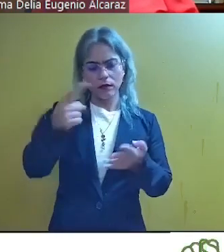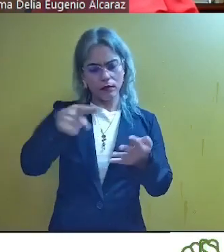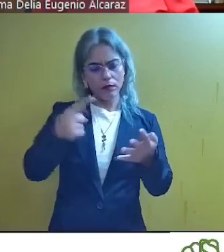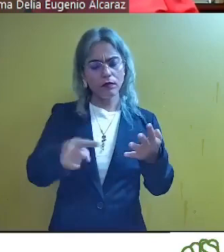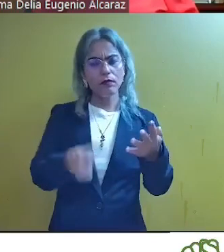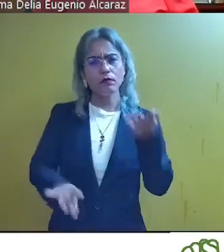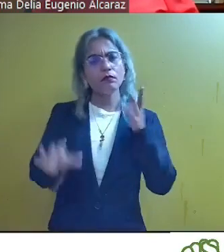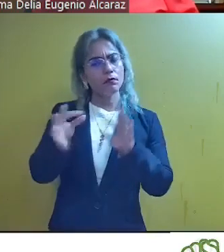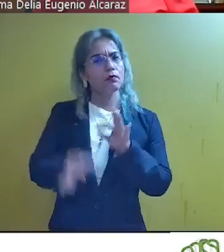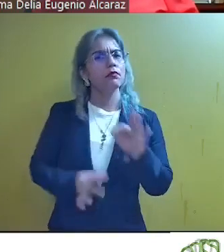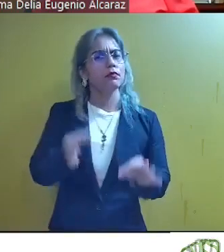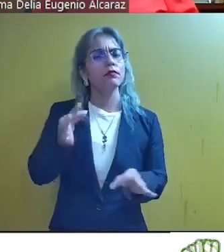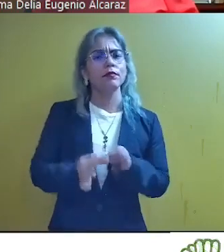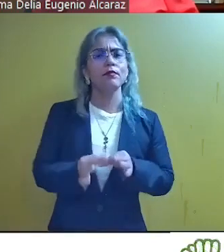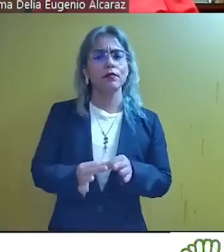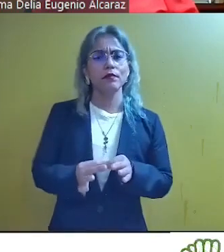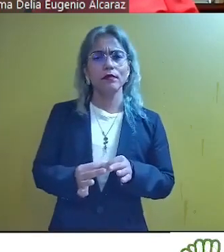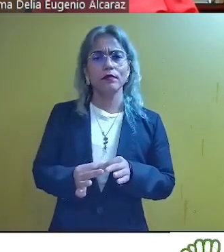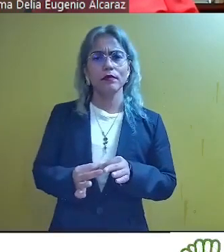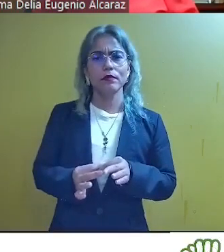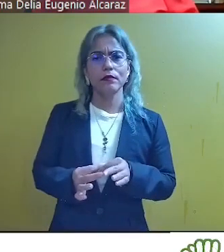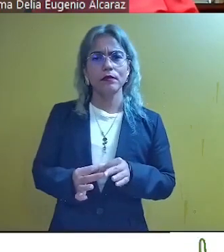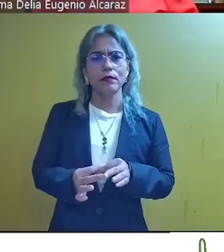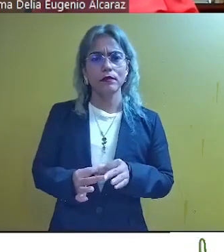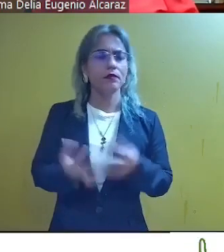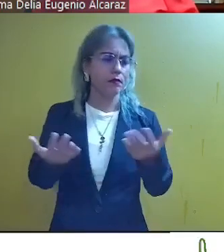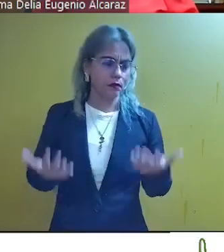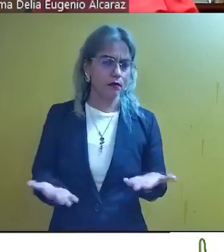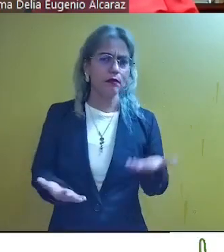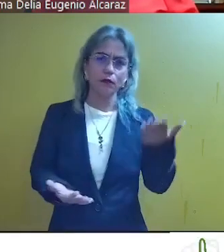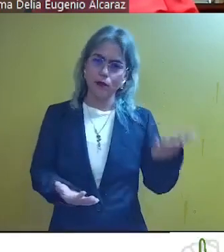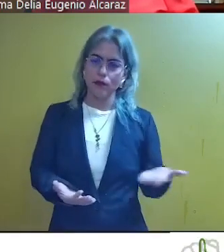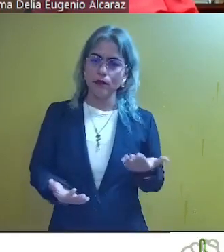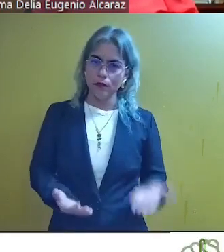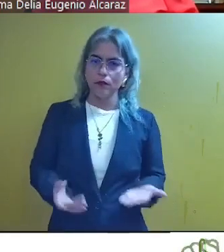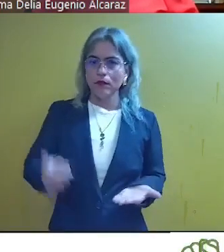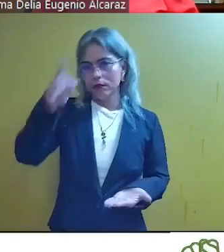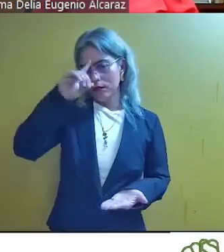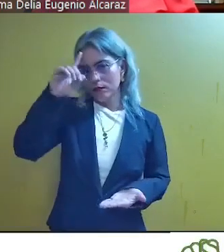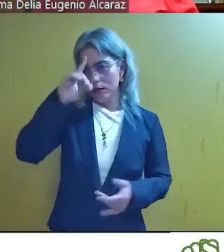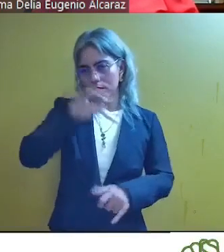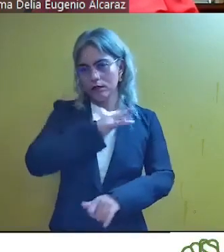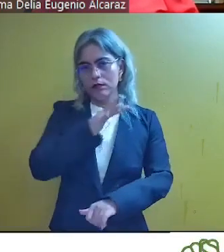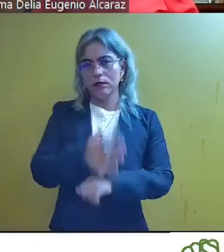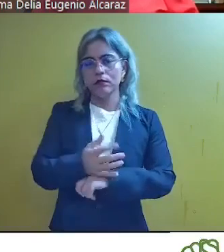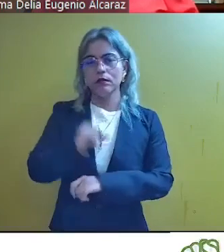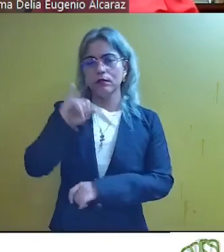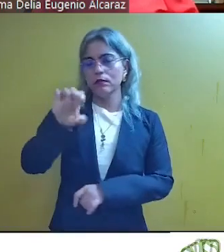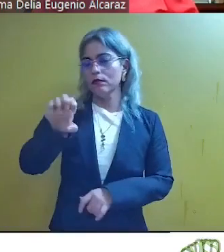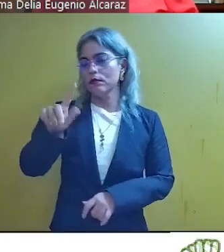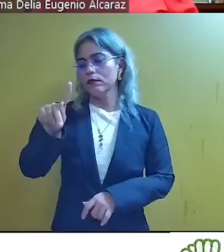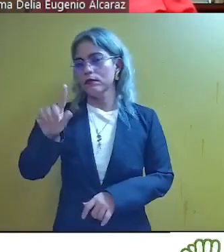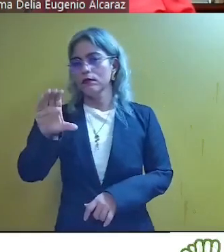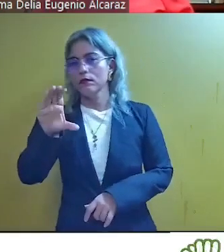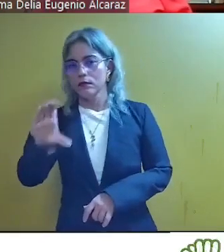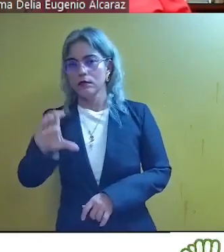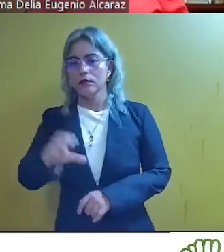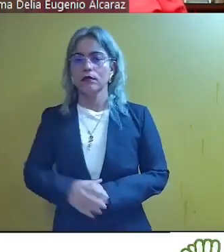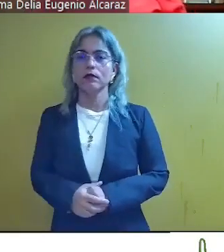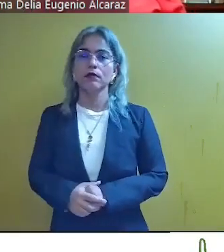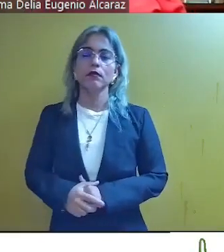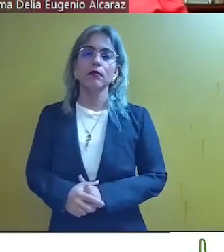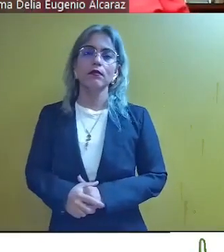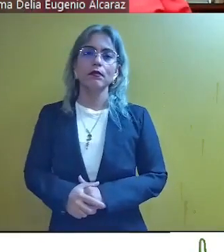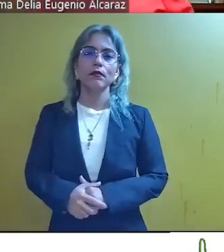aplicable. Por lo tanto, se encontraba apta para ser designada por el Consejo General del Instituto Electoral en el encargo en cuestión. Lo